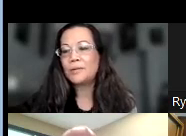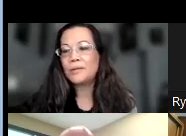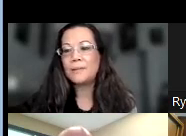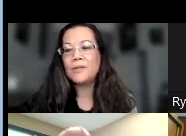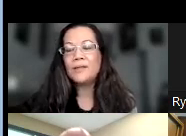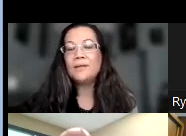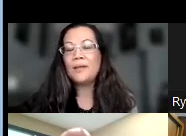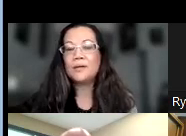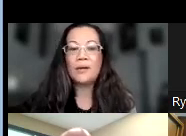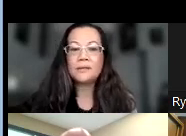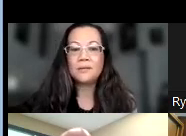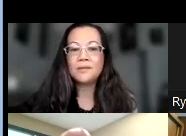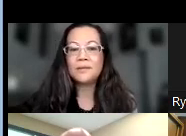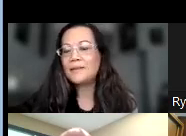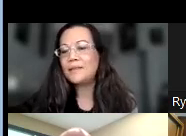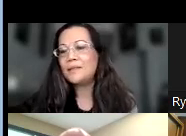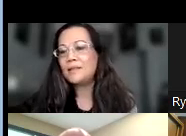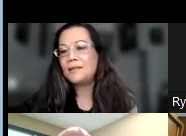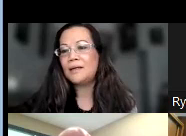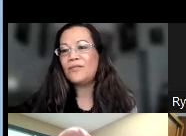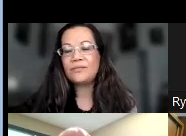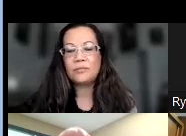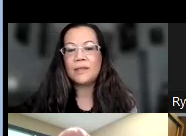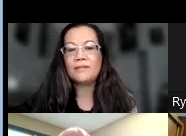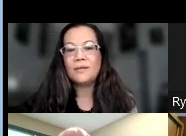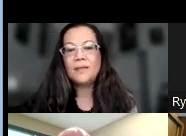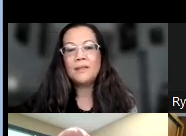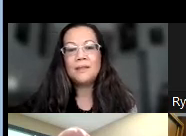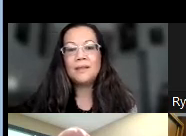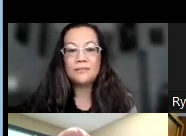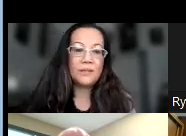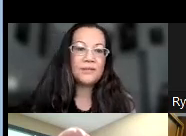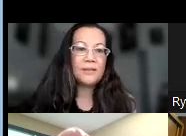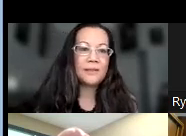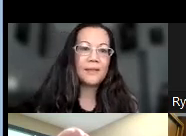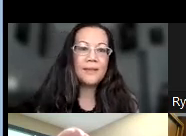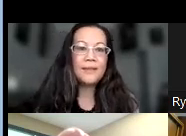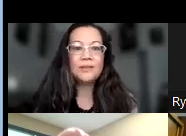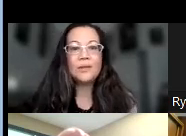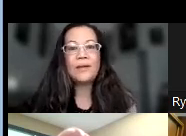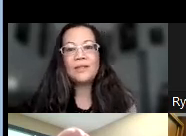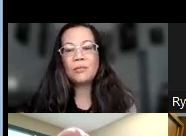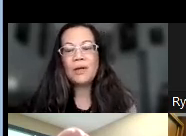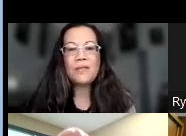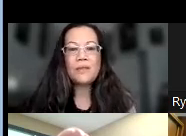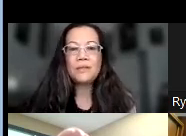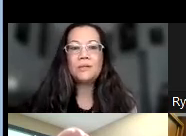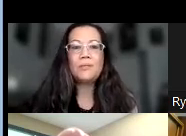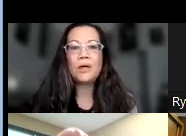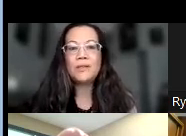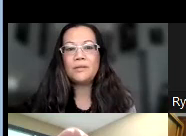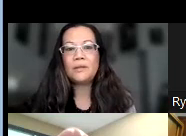se quedó para un programa de navegación y eso también terminó en febrero de este año. Así